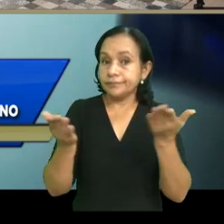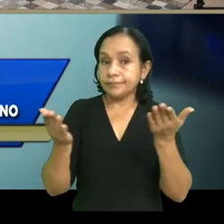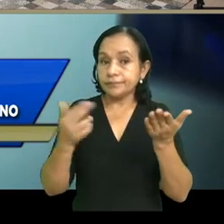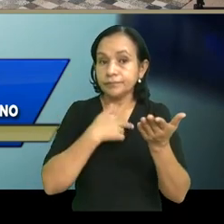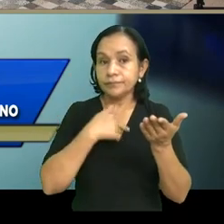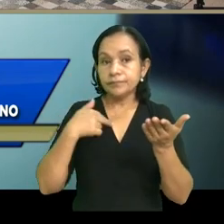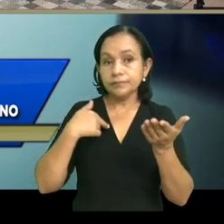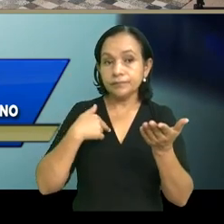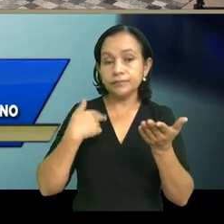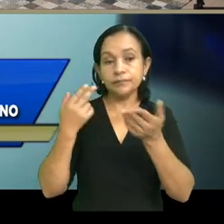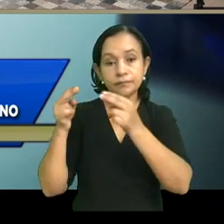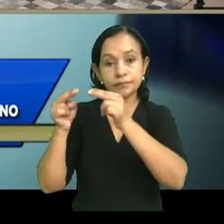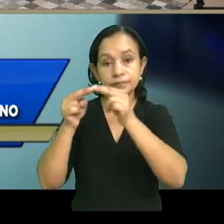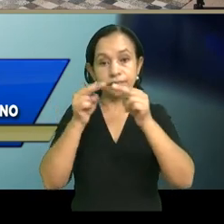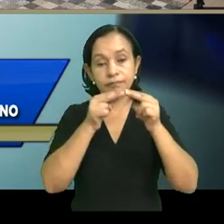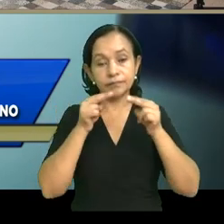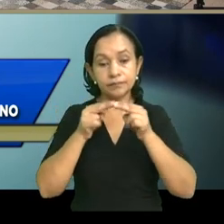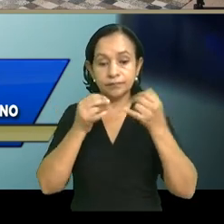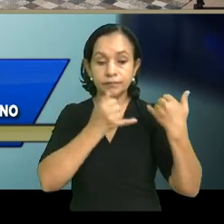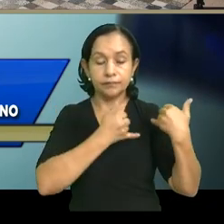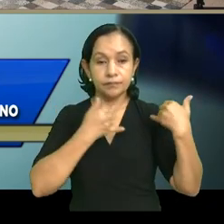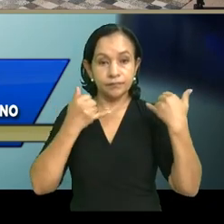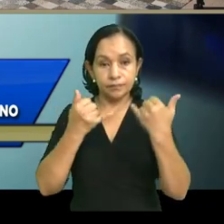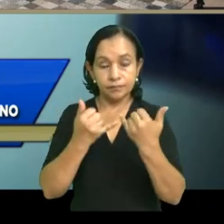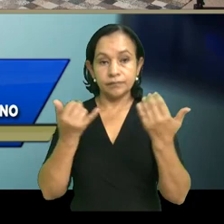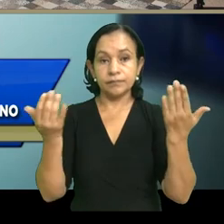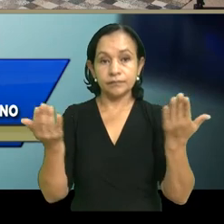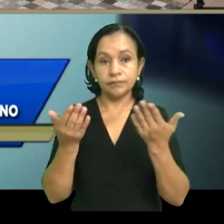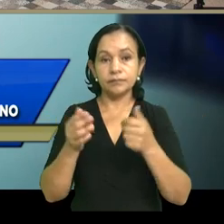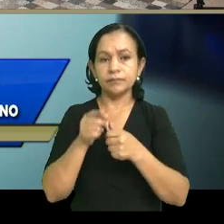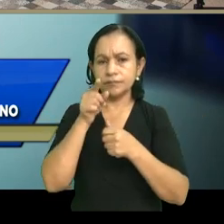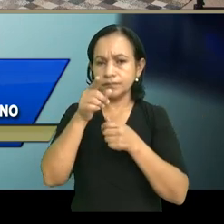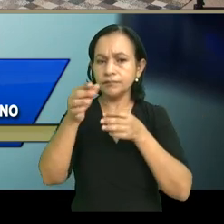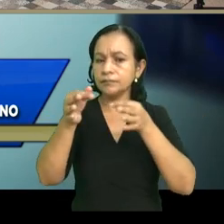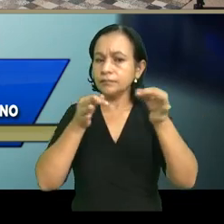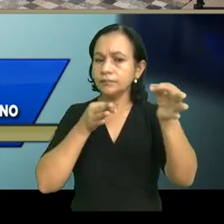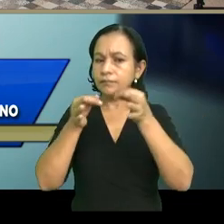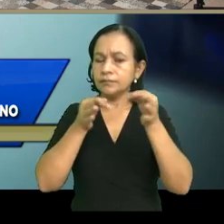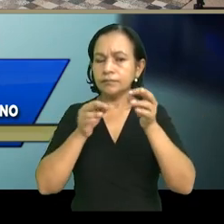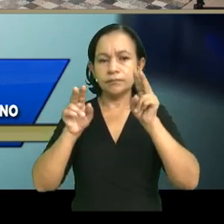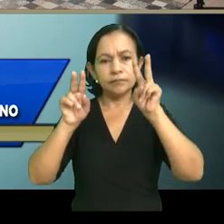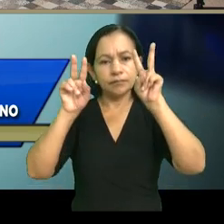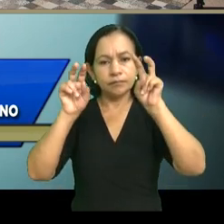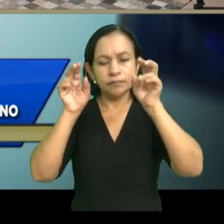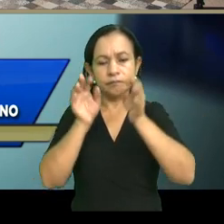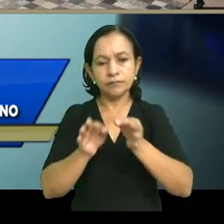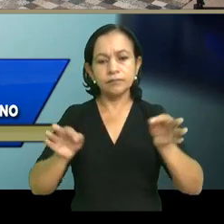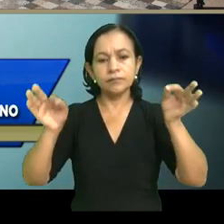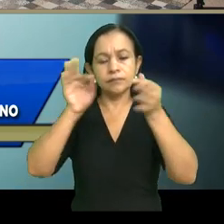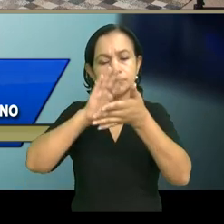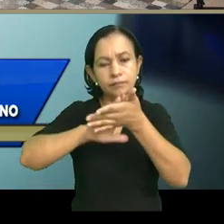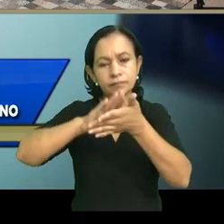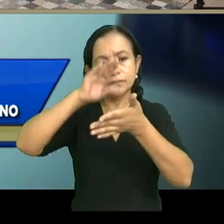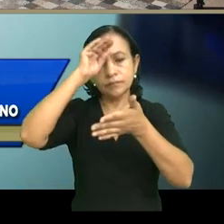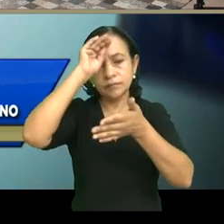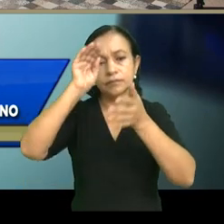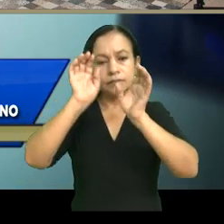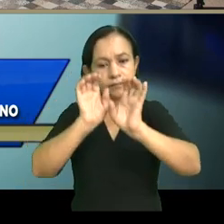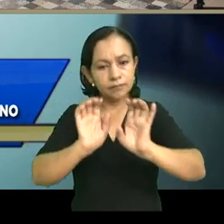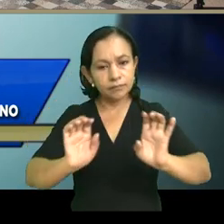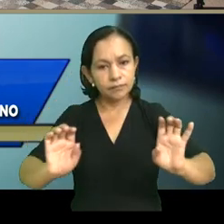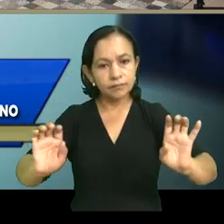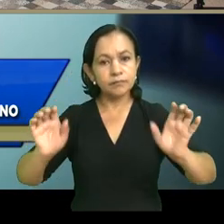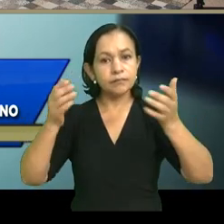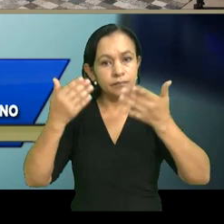se da la articulación interinstitucional. Así. Y usted mencionaba un aspecto que es el aprendizaje en la niñez. Sí. Hemos visto a nuestros